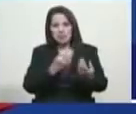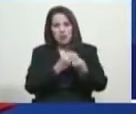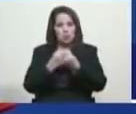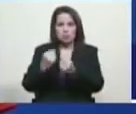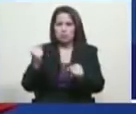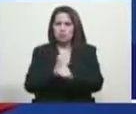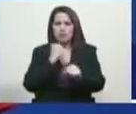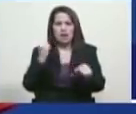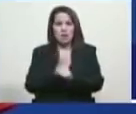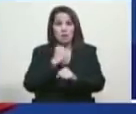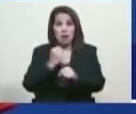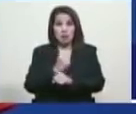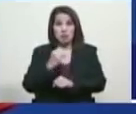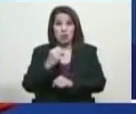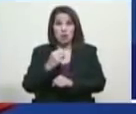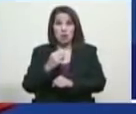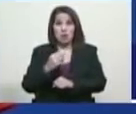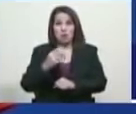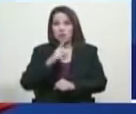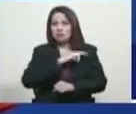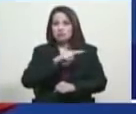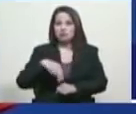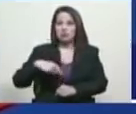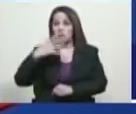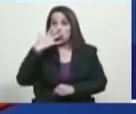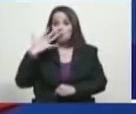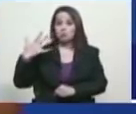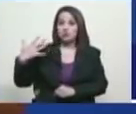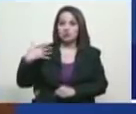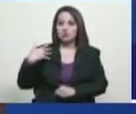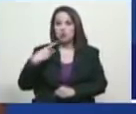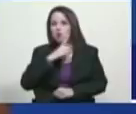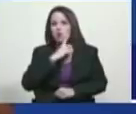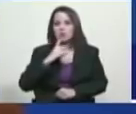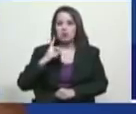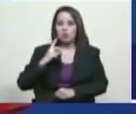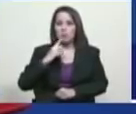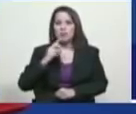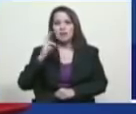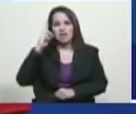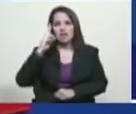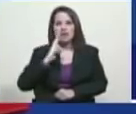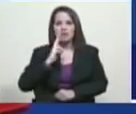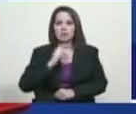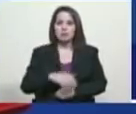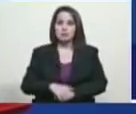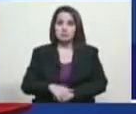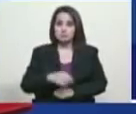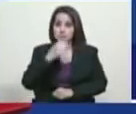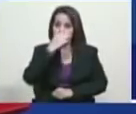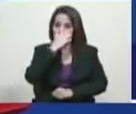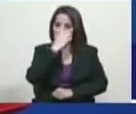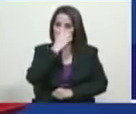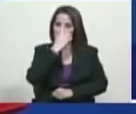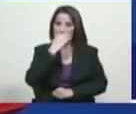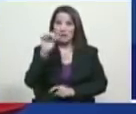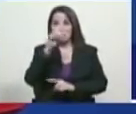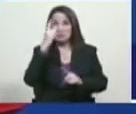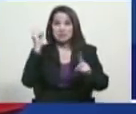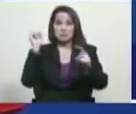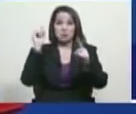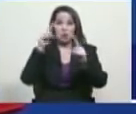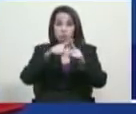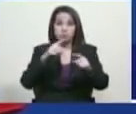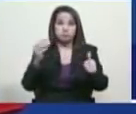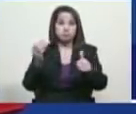que nuestra misión lleve el nombre de nuestro prócer, Rivas. El principio que mueve esta misión es la